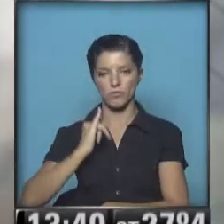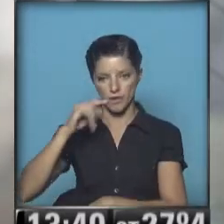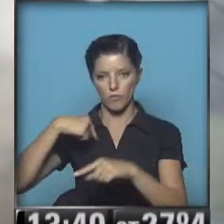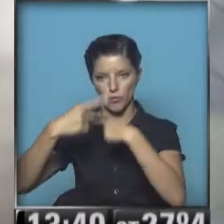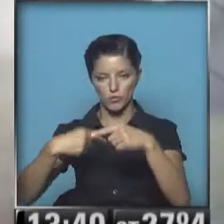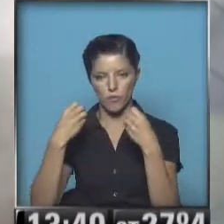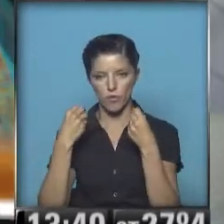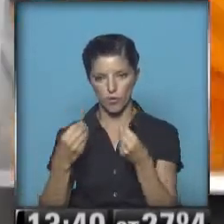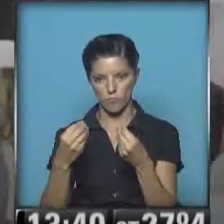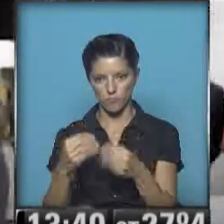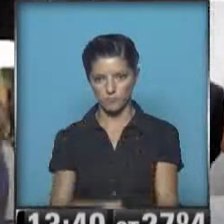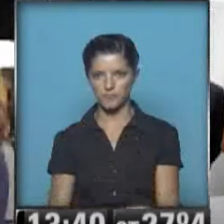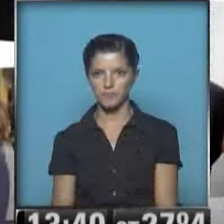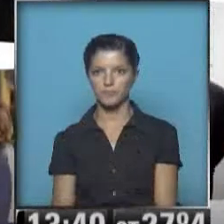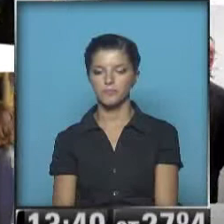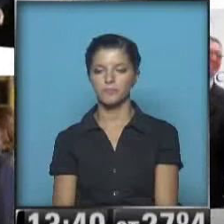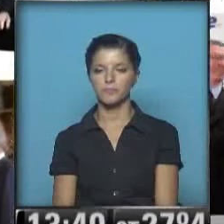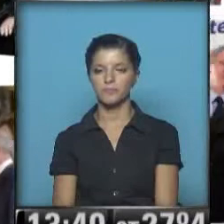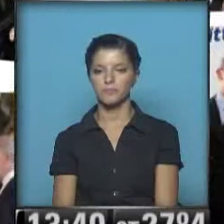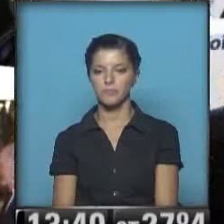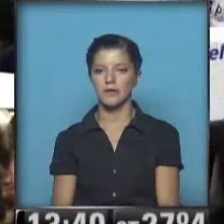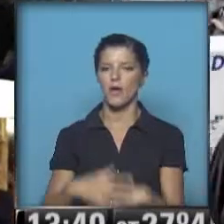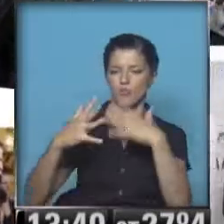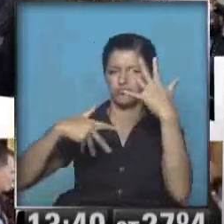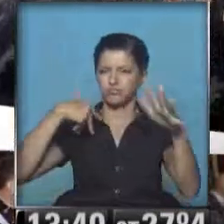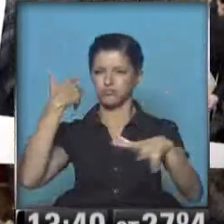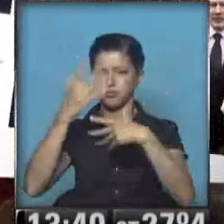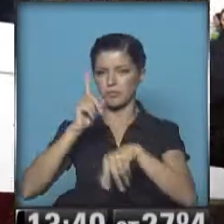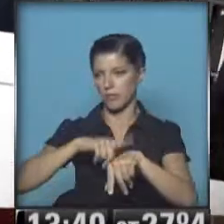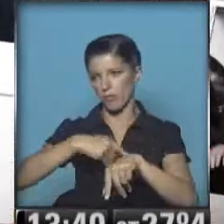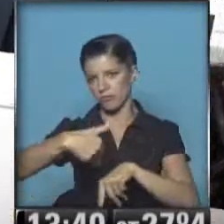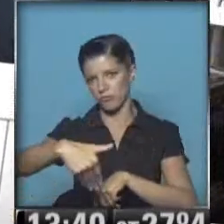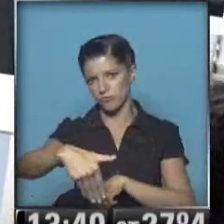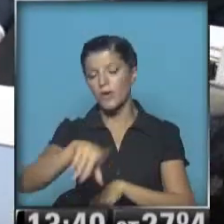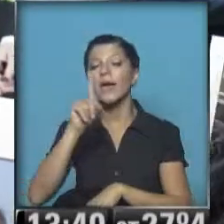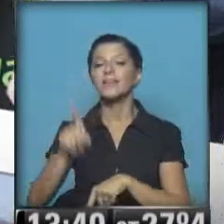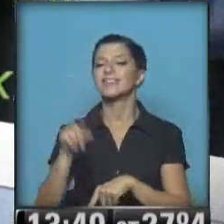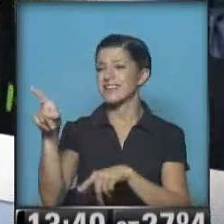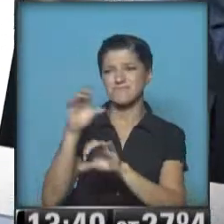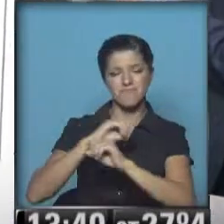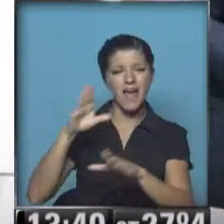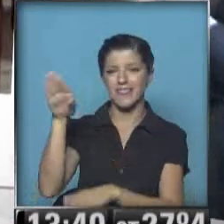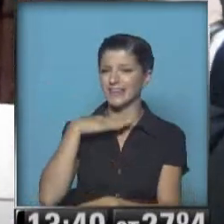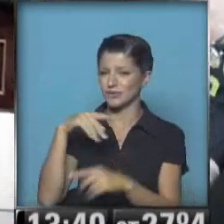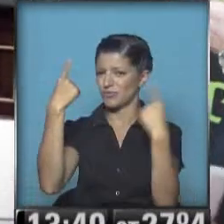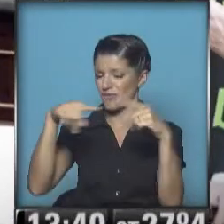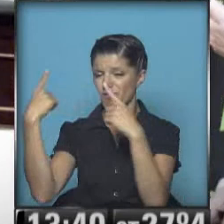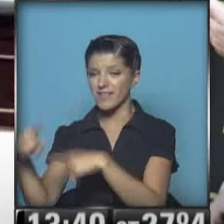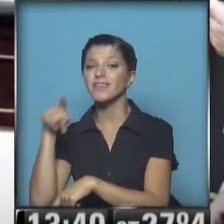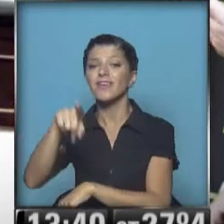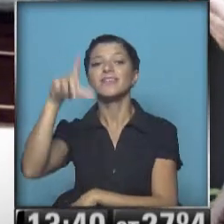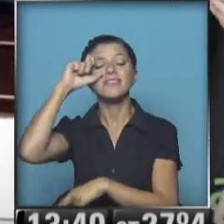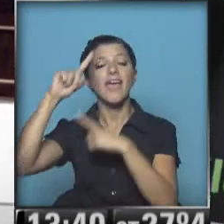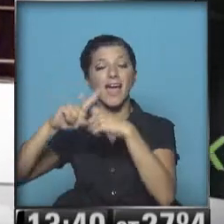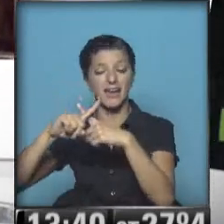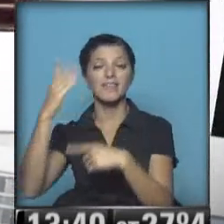a desarrollar en el próximo bloque. Hay escándalo para rato. Imputado por graves delitos, la estrepitosa caída del ex vicejefe